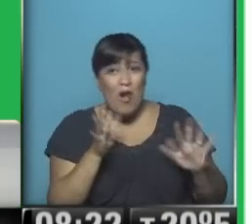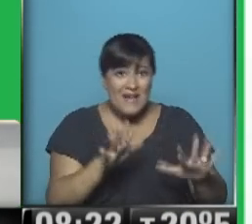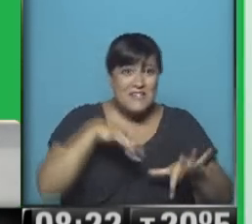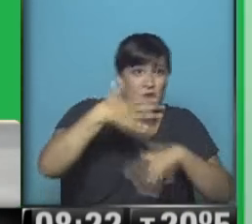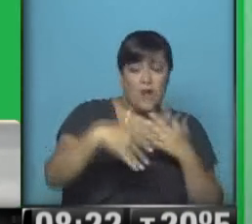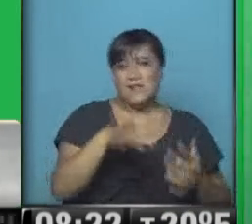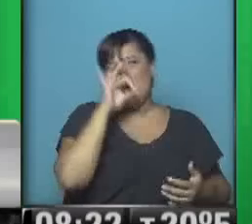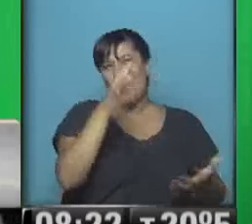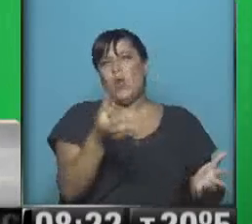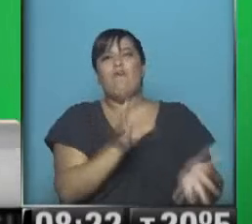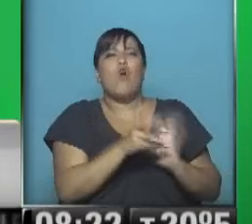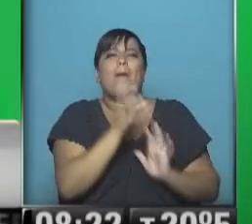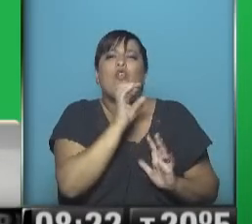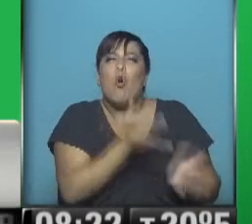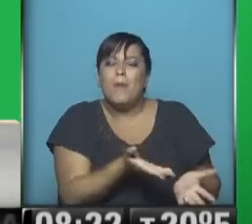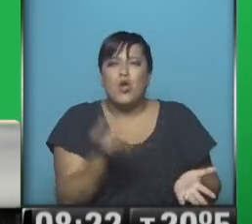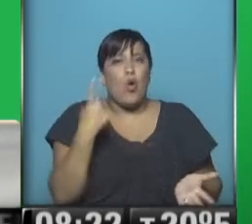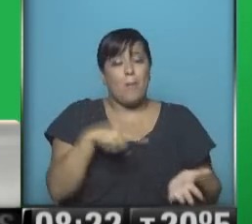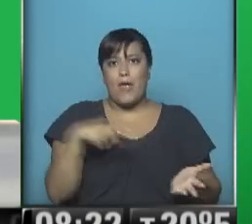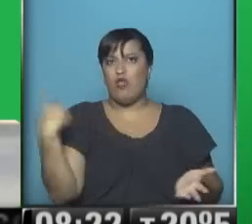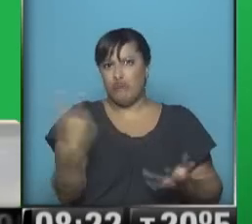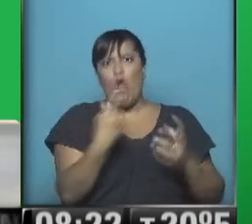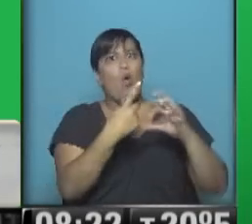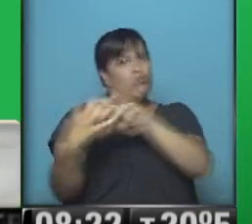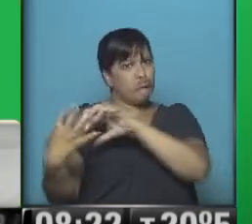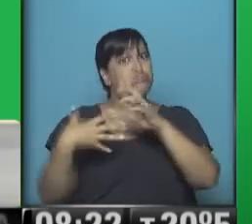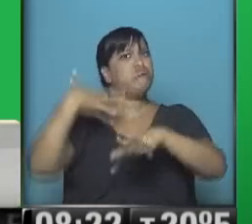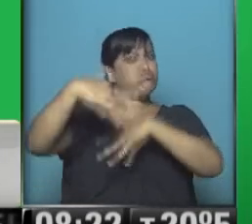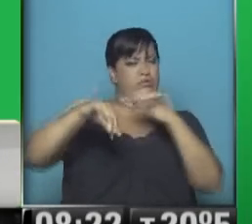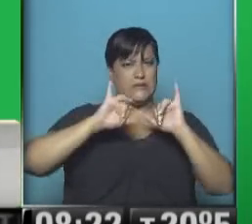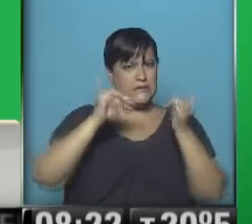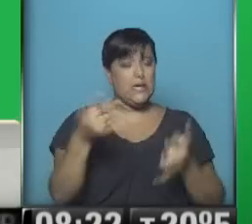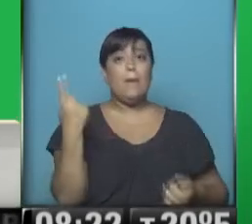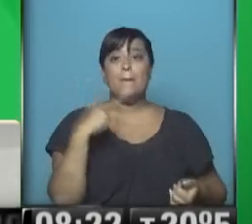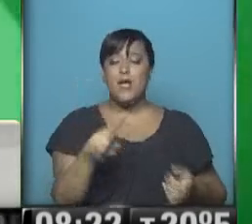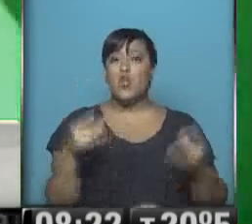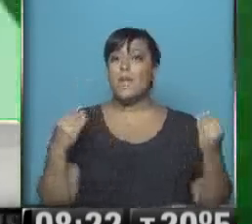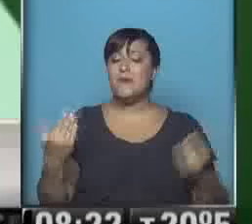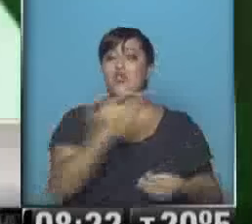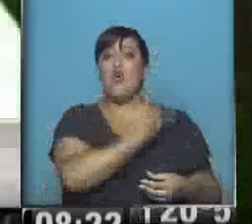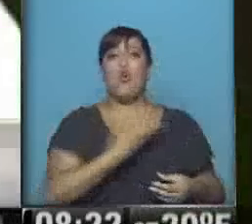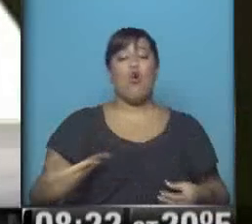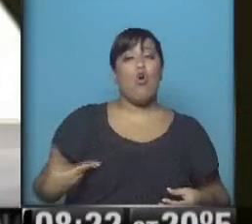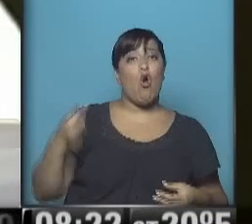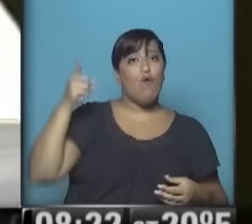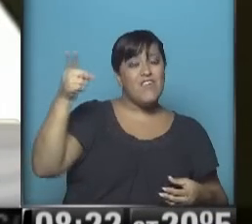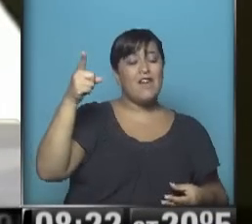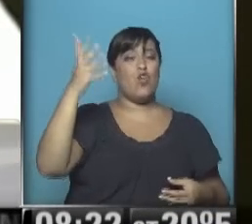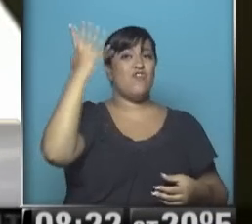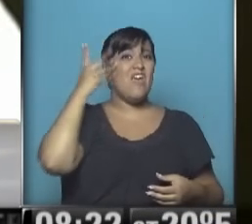violencia, pero ha desatado cierta polémica. Lo cierto es que desde el gobierno de